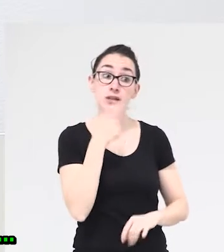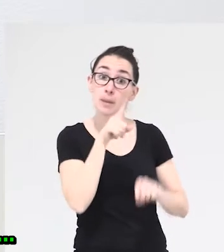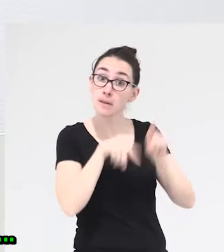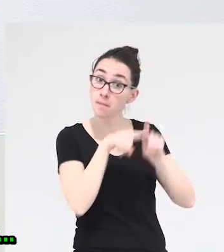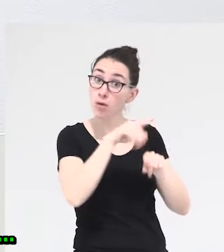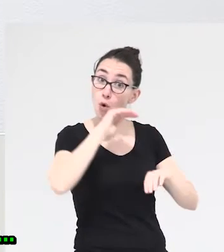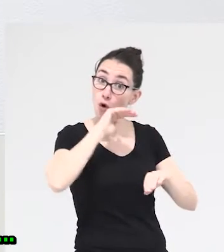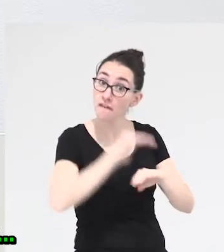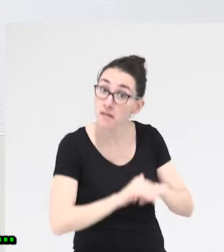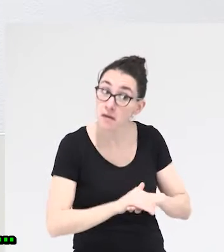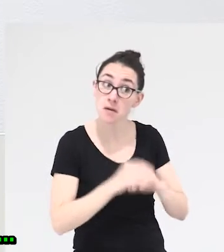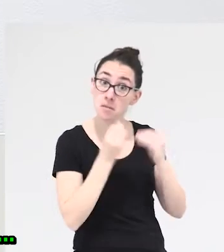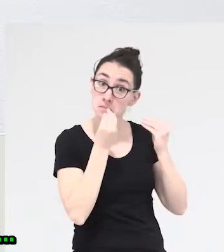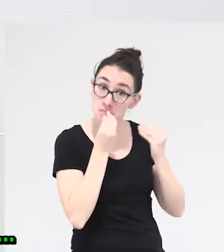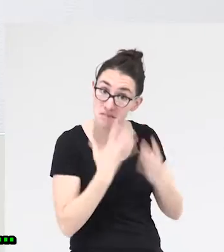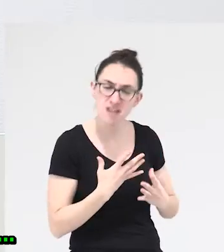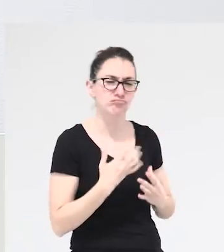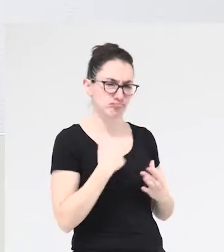ser obediente y ser